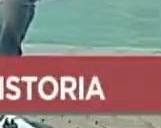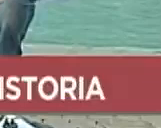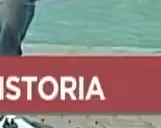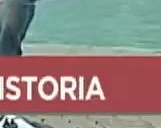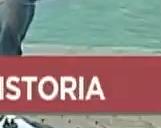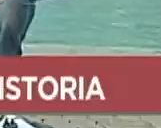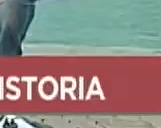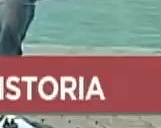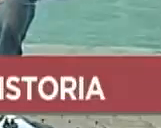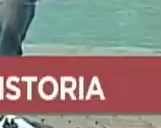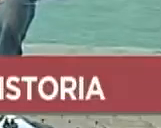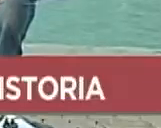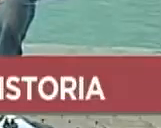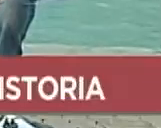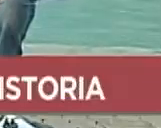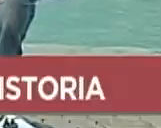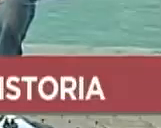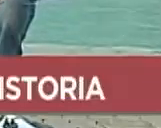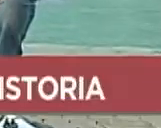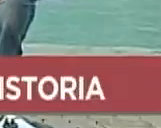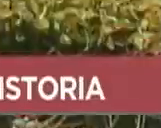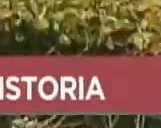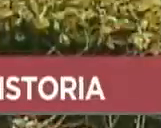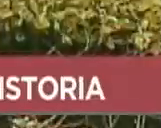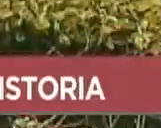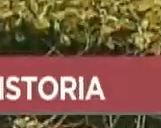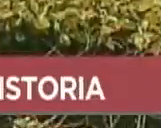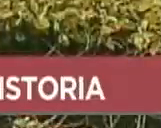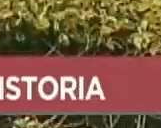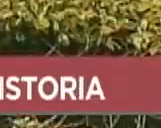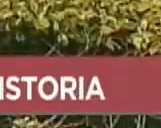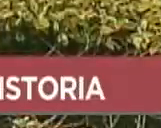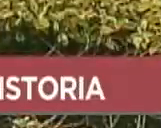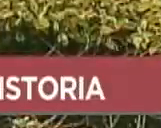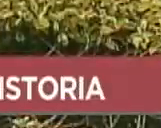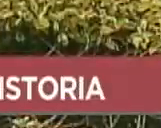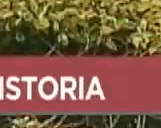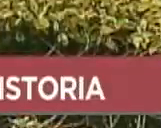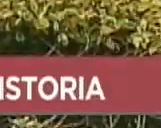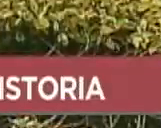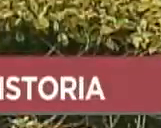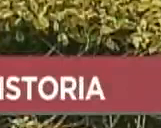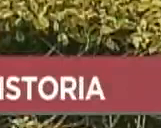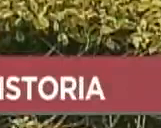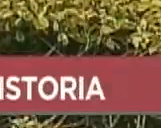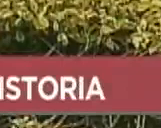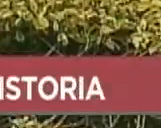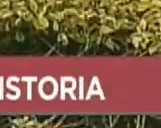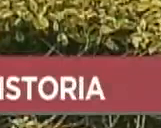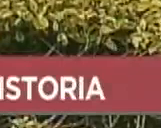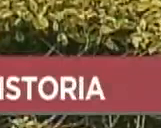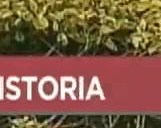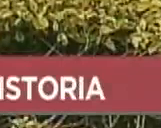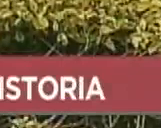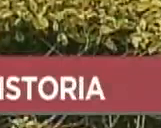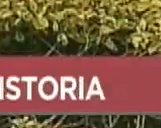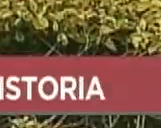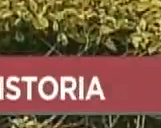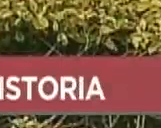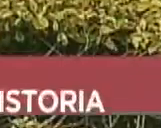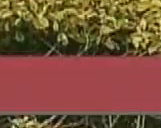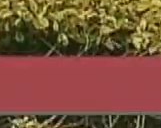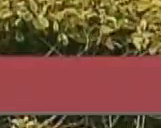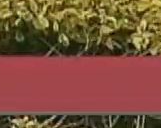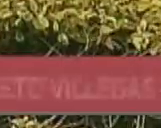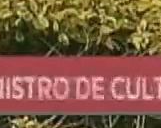física sino por el simbolismo es la plaza bolívar chávez y está marcada por ambos referentes históricos esta actividad